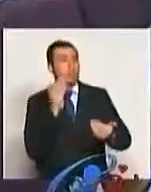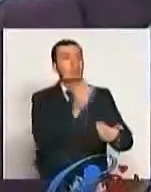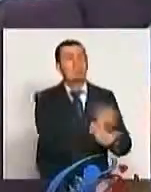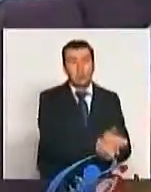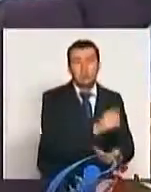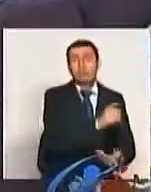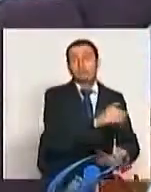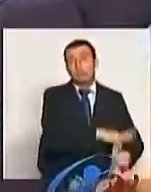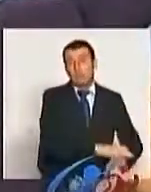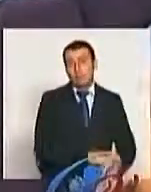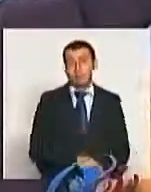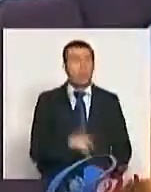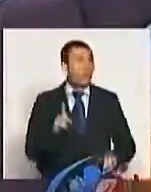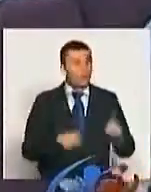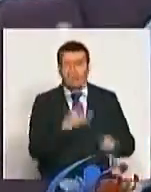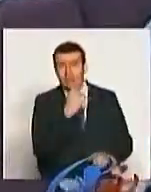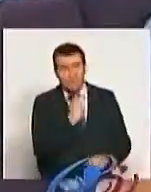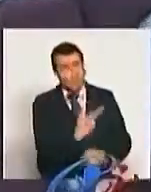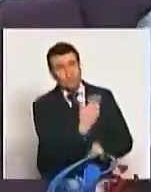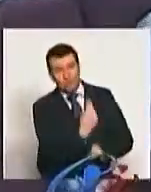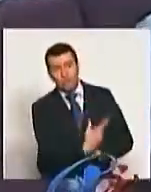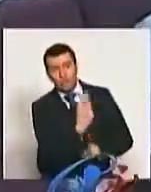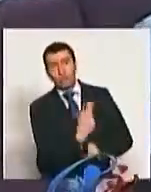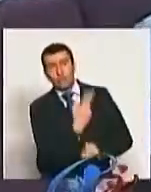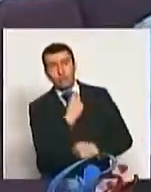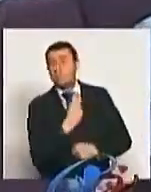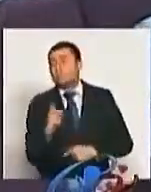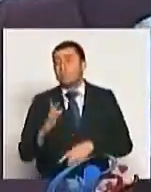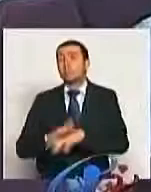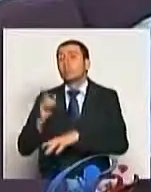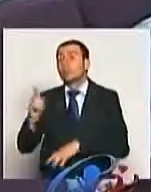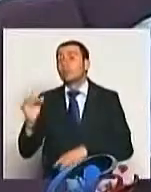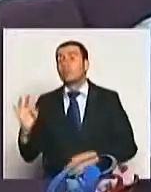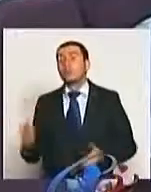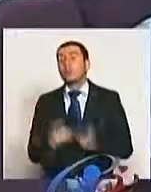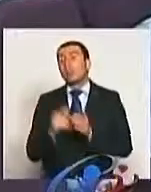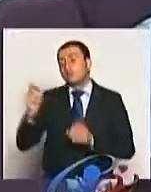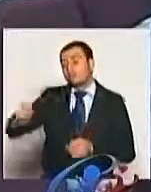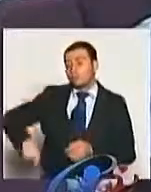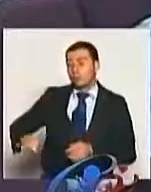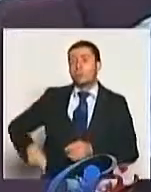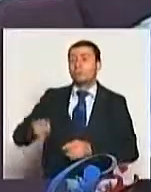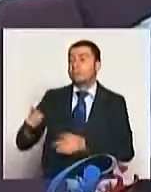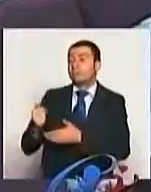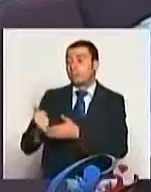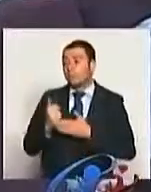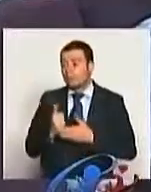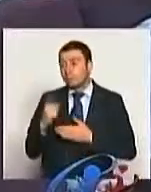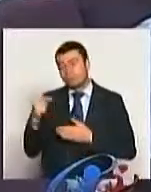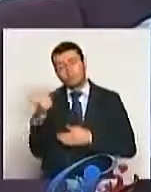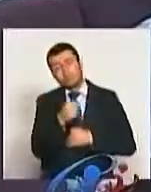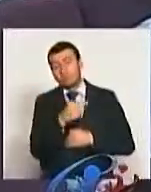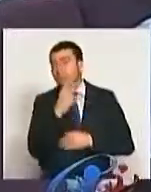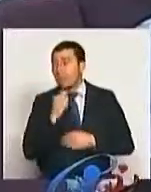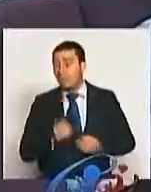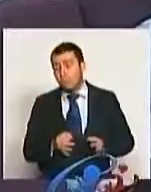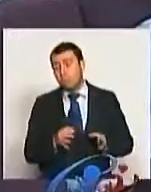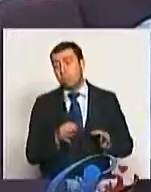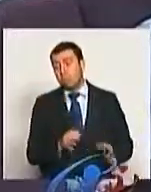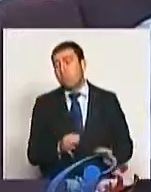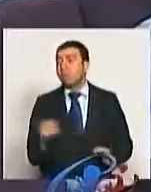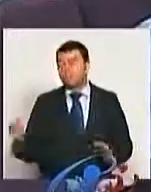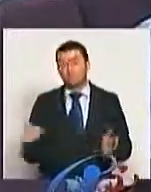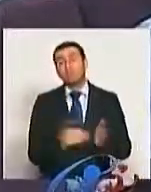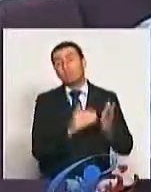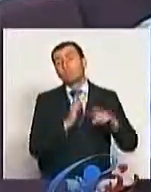una tutela, pues ya como que es una especialidad nueva en la medicina, los atienden más rápido. Pero como sea, busquen esa atención